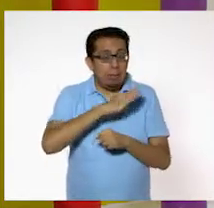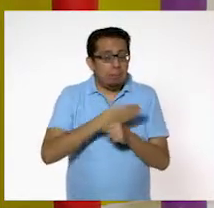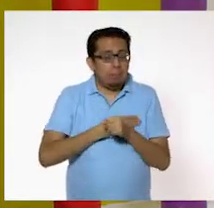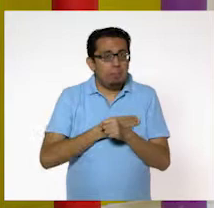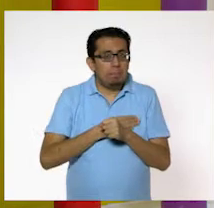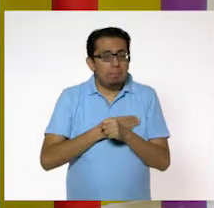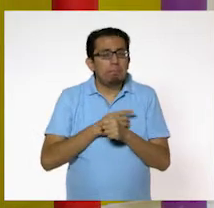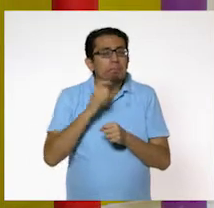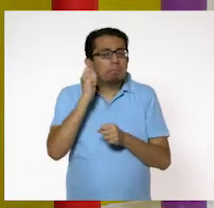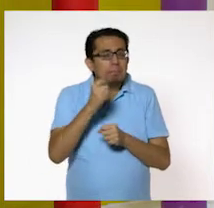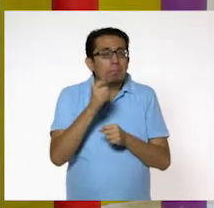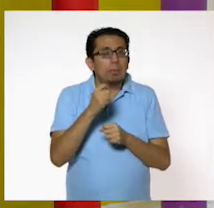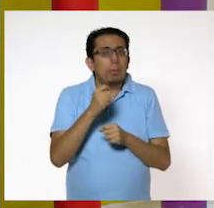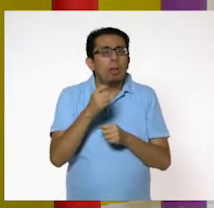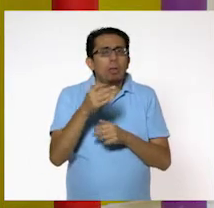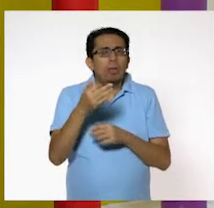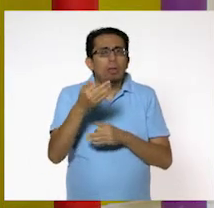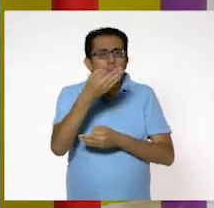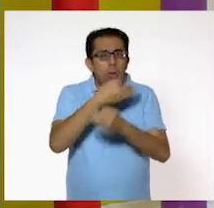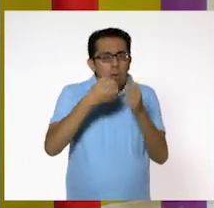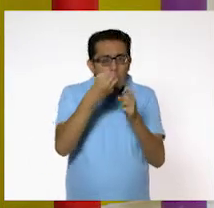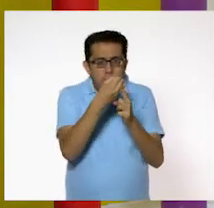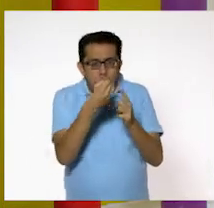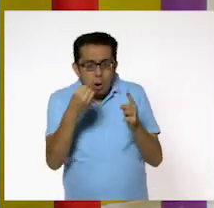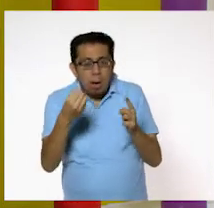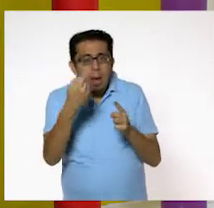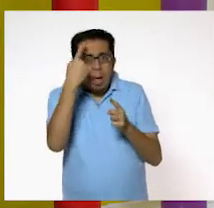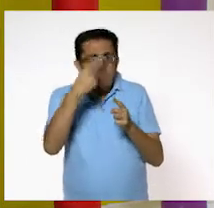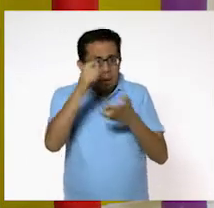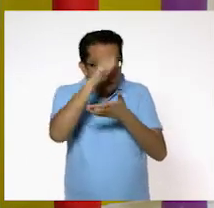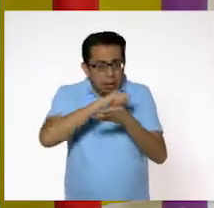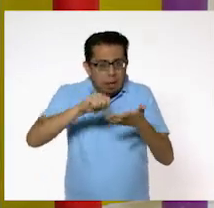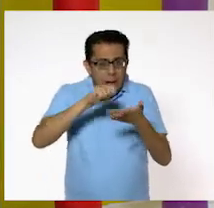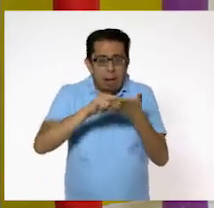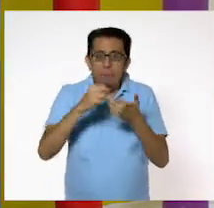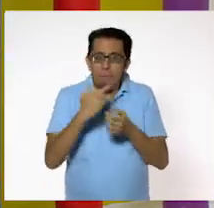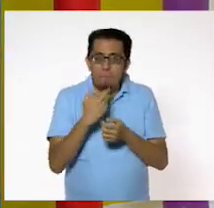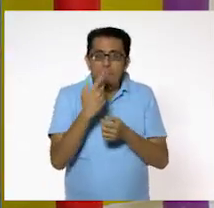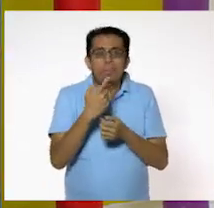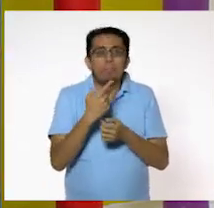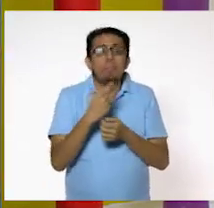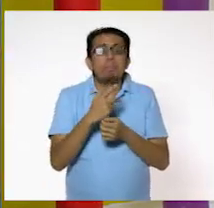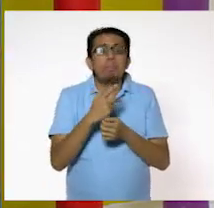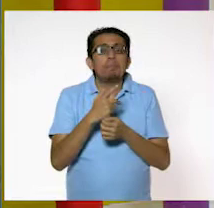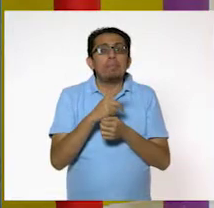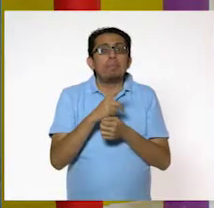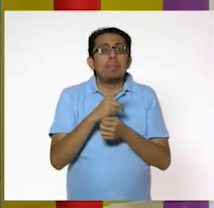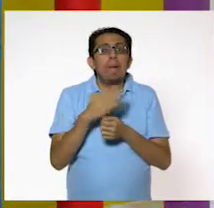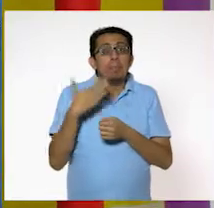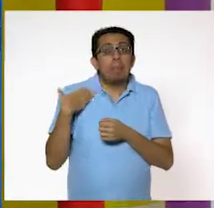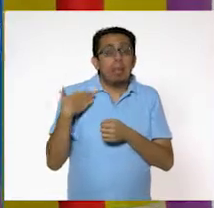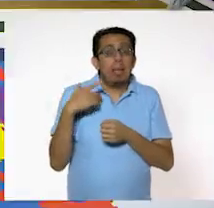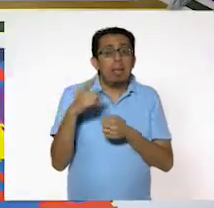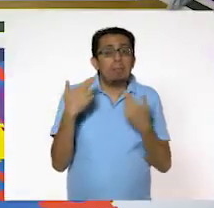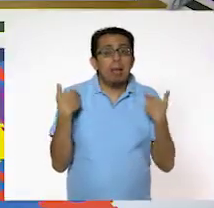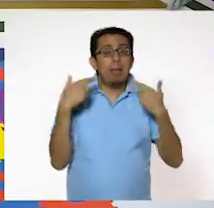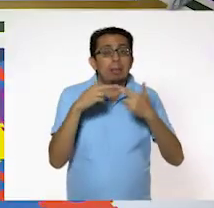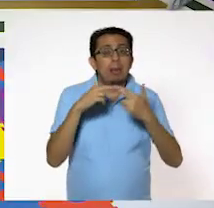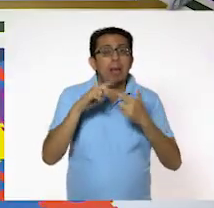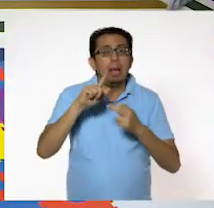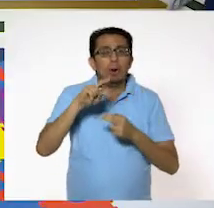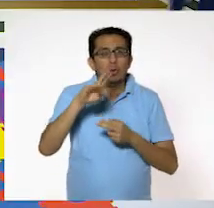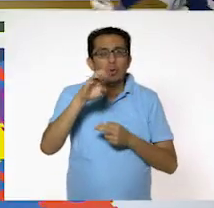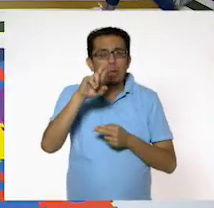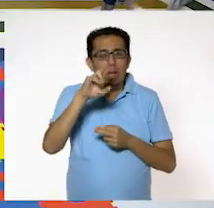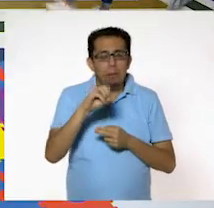orden para redactar mejor. Y para entrar en materia vamos a hablarle a la maestra Lucero. ¡Hola, maestra! ¡Hola,